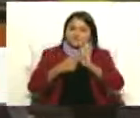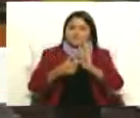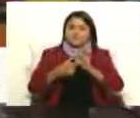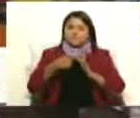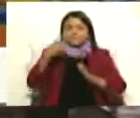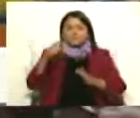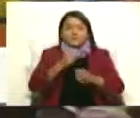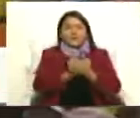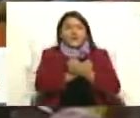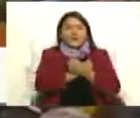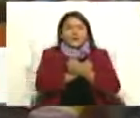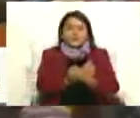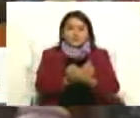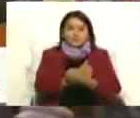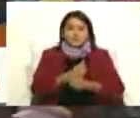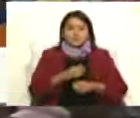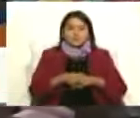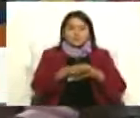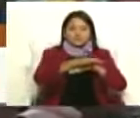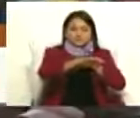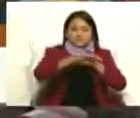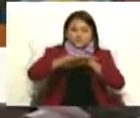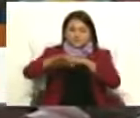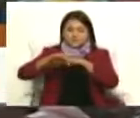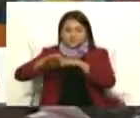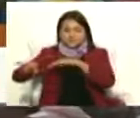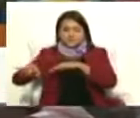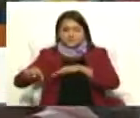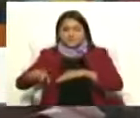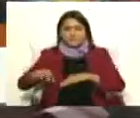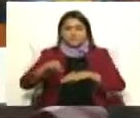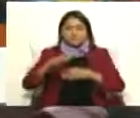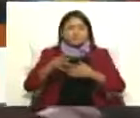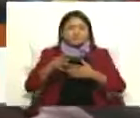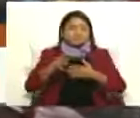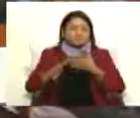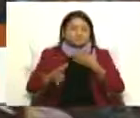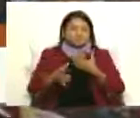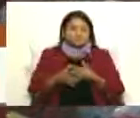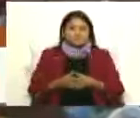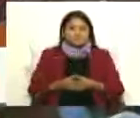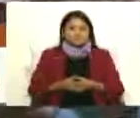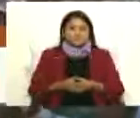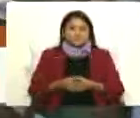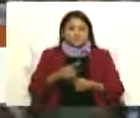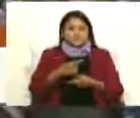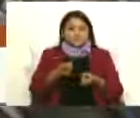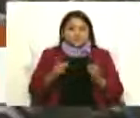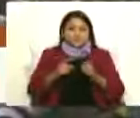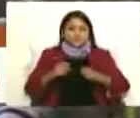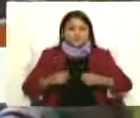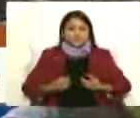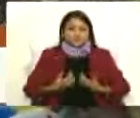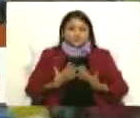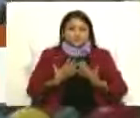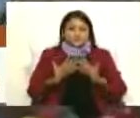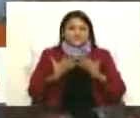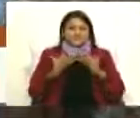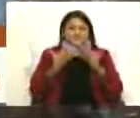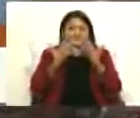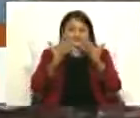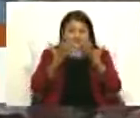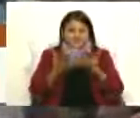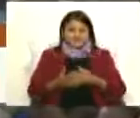amor de estas tres islas. Le hacen honra a lo que ustedes llevan en la sangre, sangre de